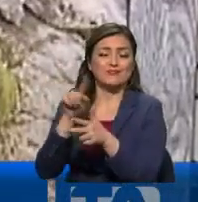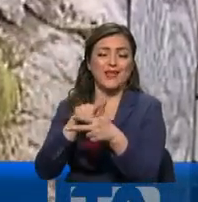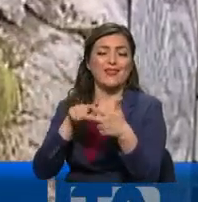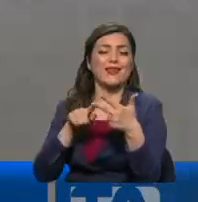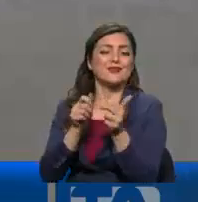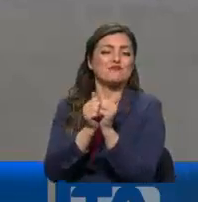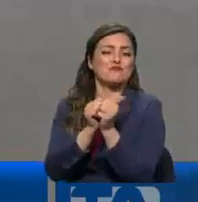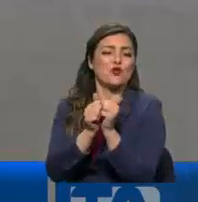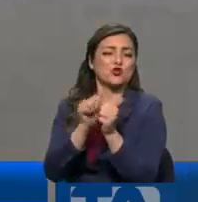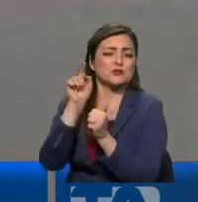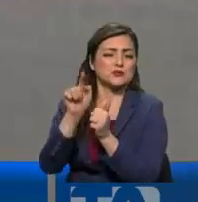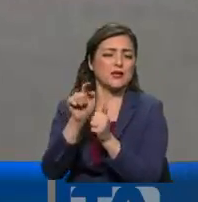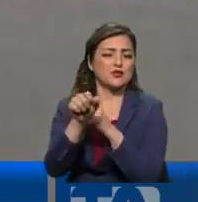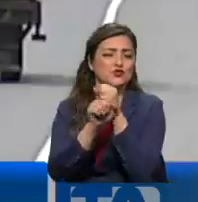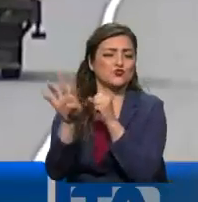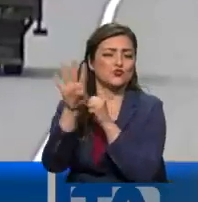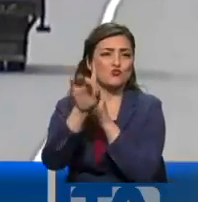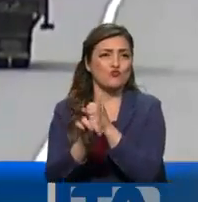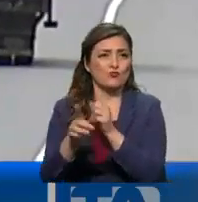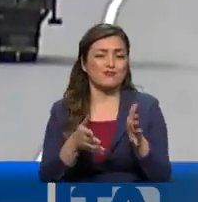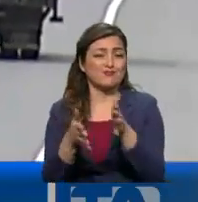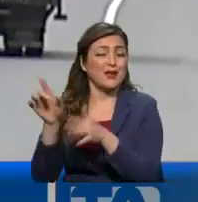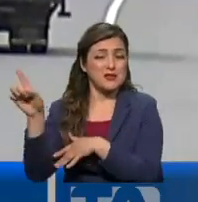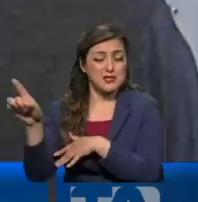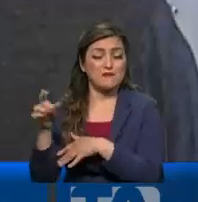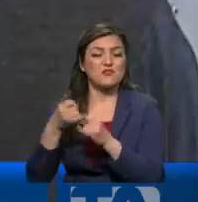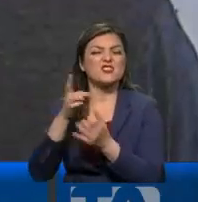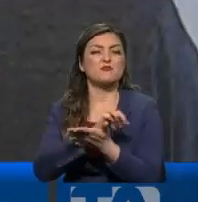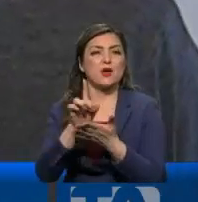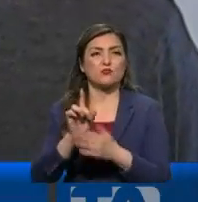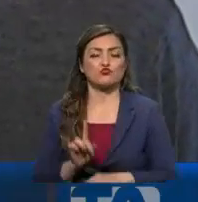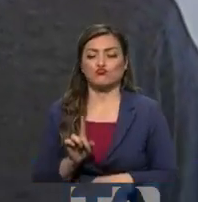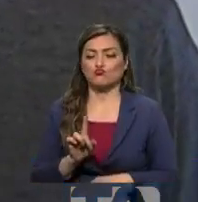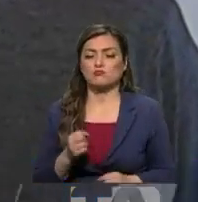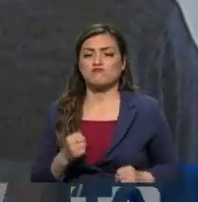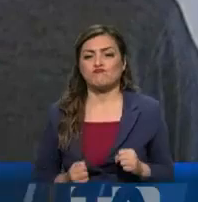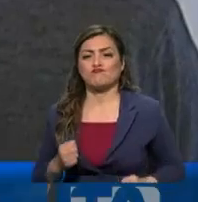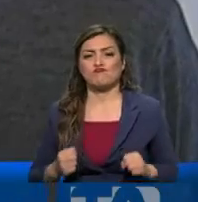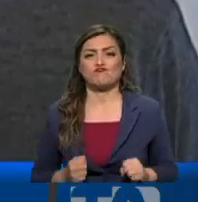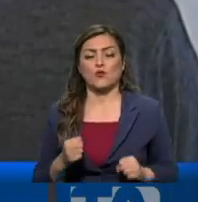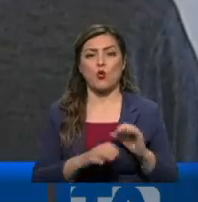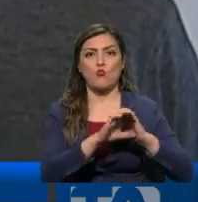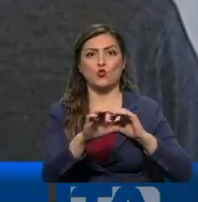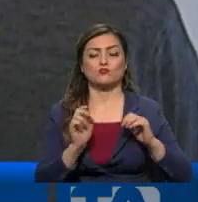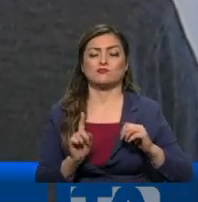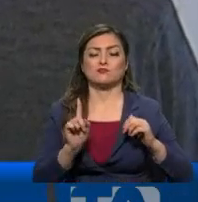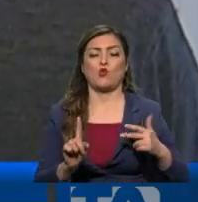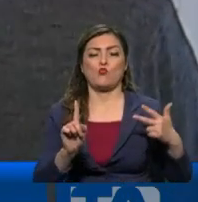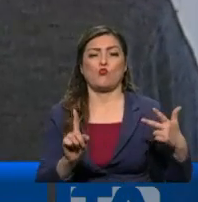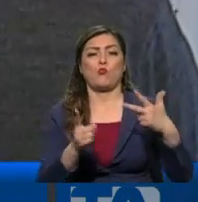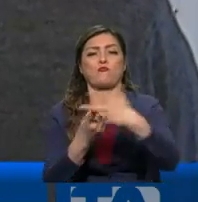41 años, quien fue atropellado en la ruta Viva este fin de semana. Es una gran pérdida, una gran persona, una persona muy positiva, muy